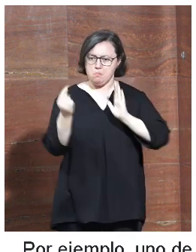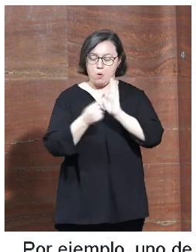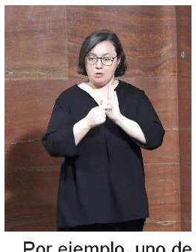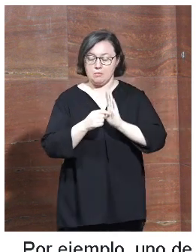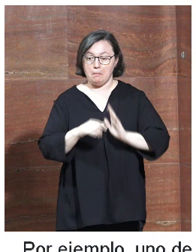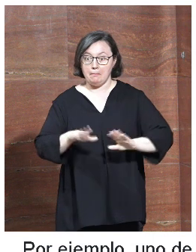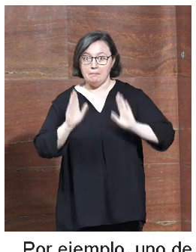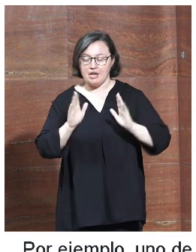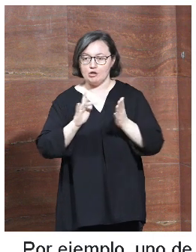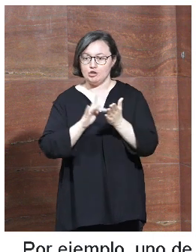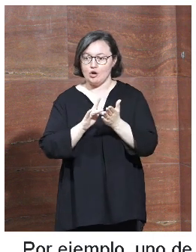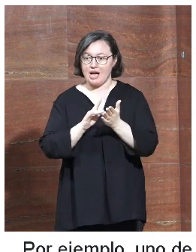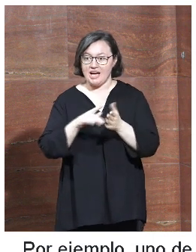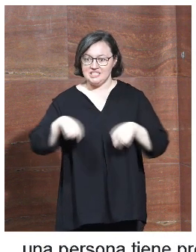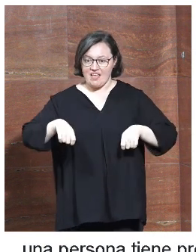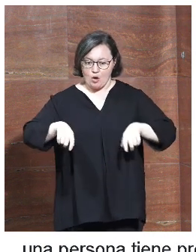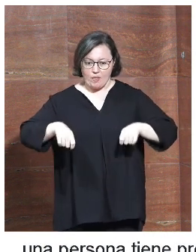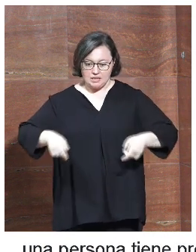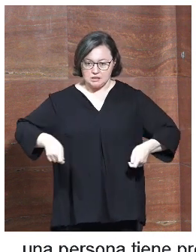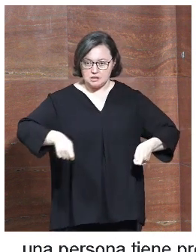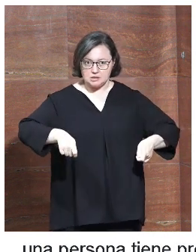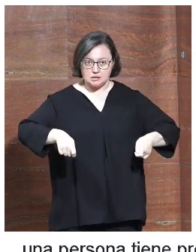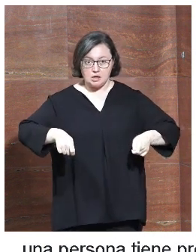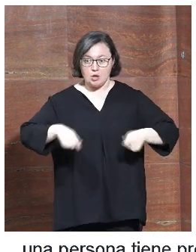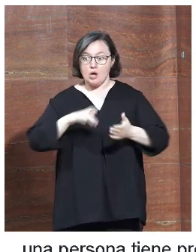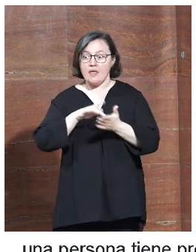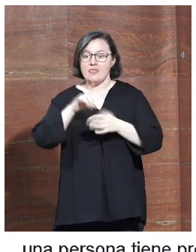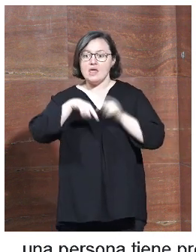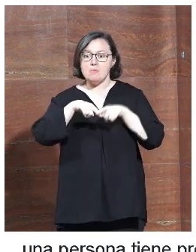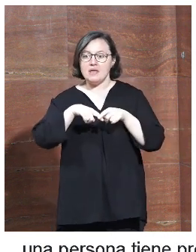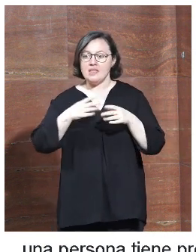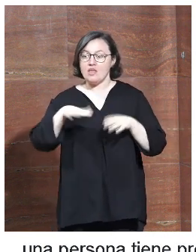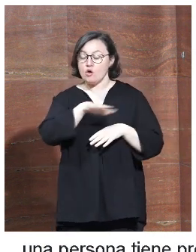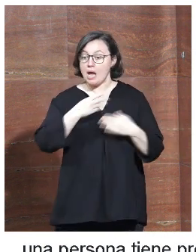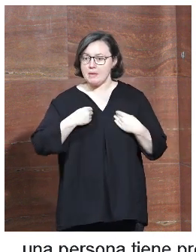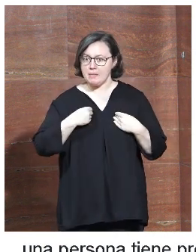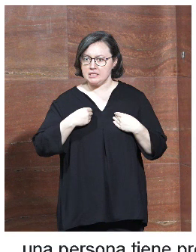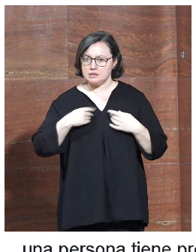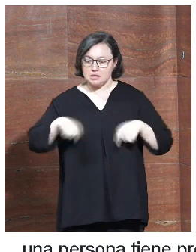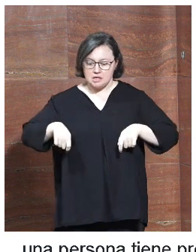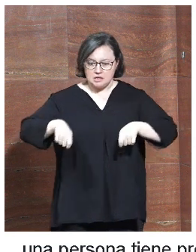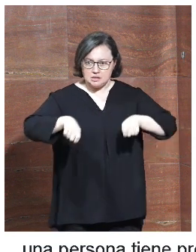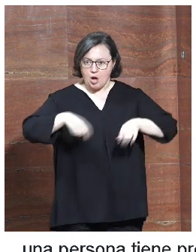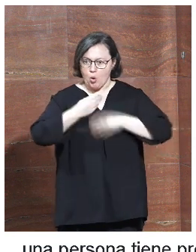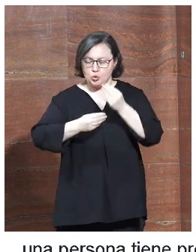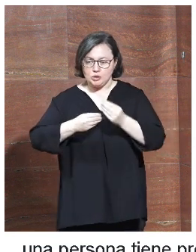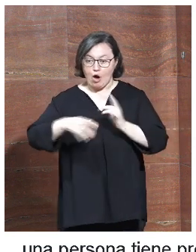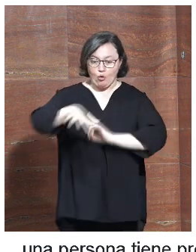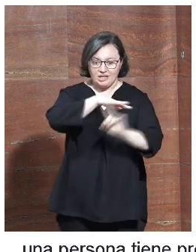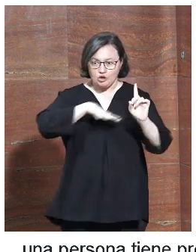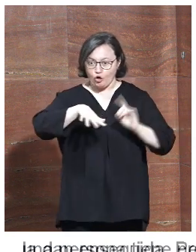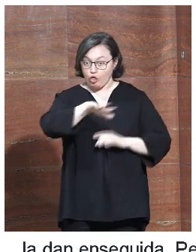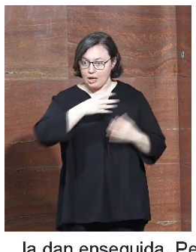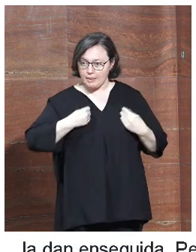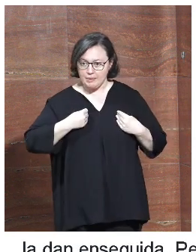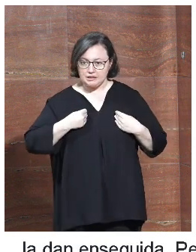difícil utilizar esa silla de ruedas según sea el lugar donde uno vive y según sean el entorno en el